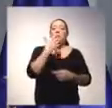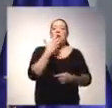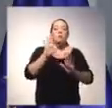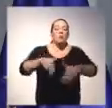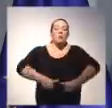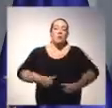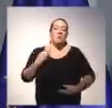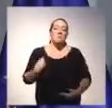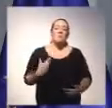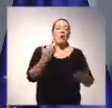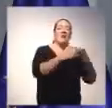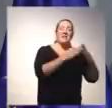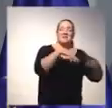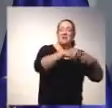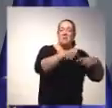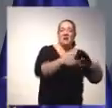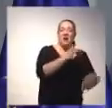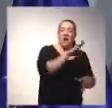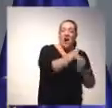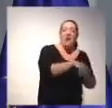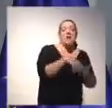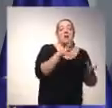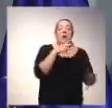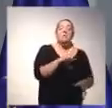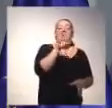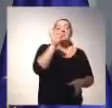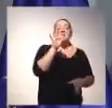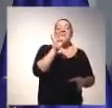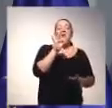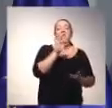mismo, ¿no? Porque a lo mejor están en casa de familiares y bueno, ya han decidido ya